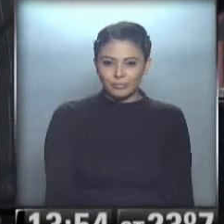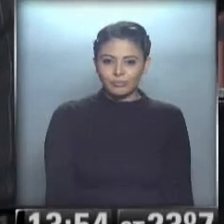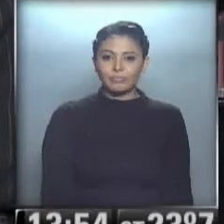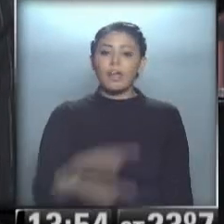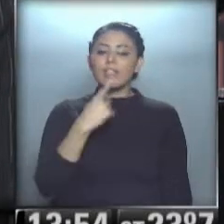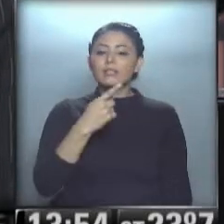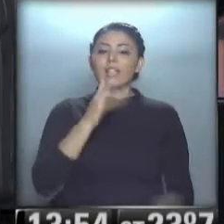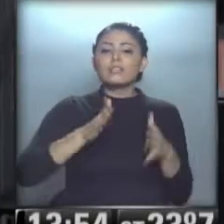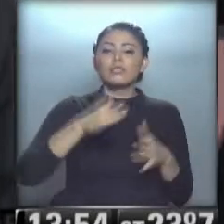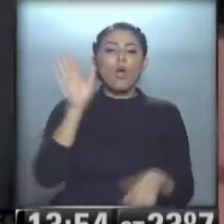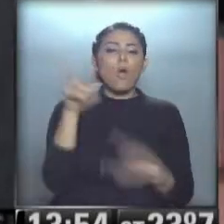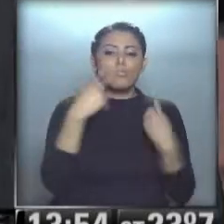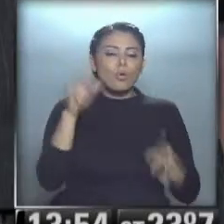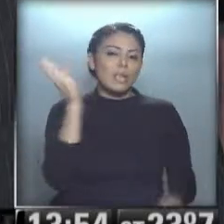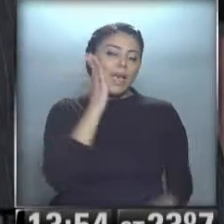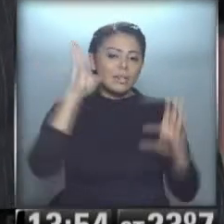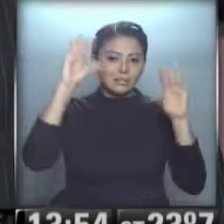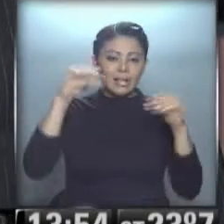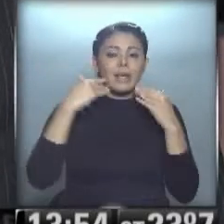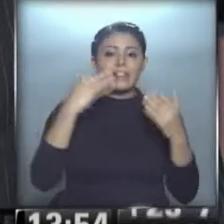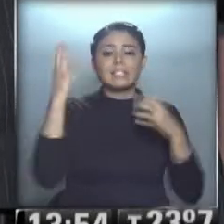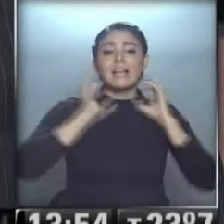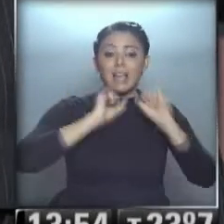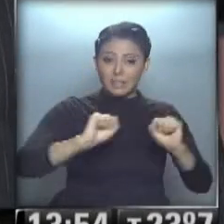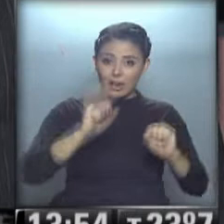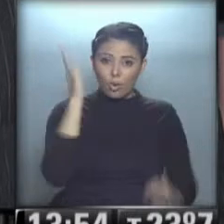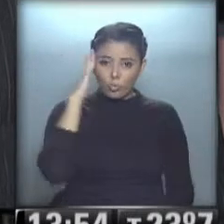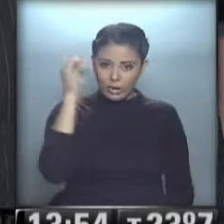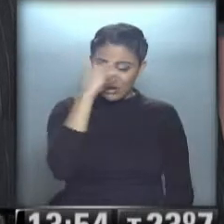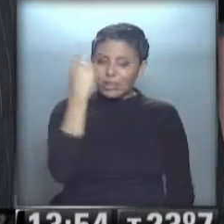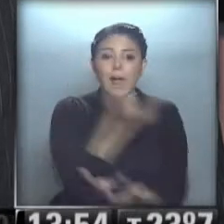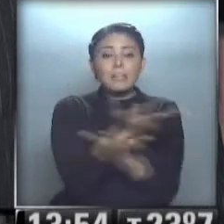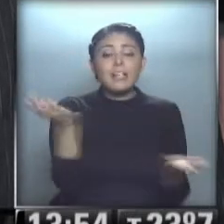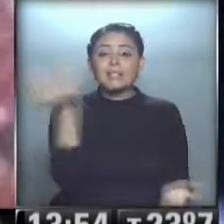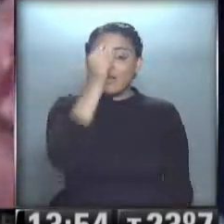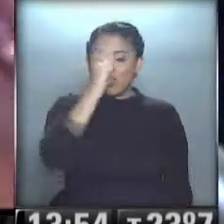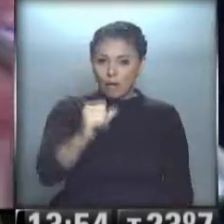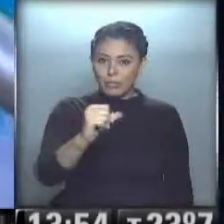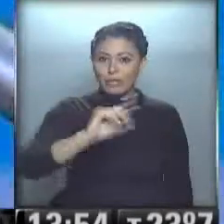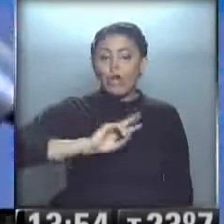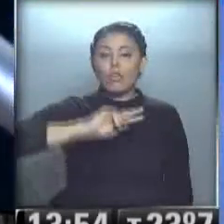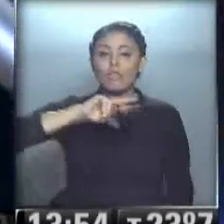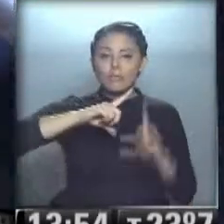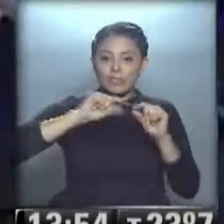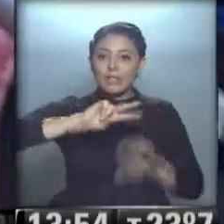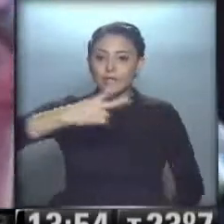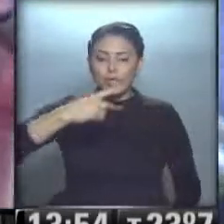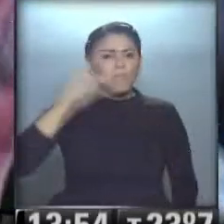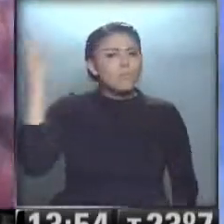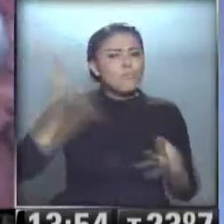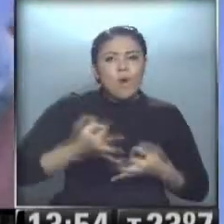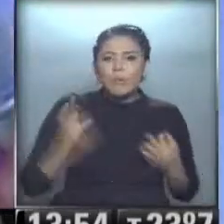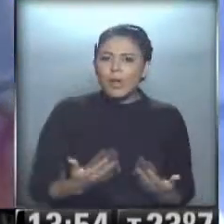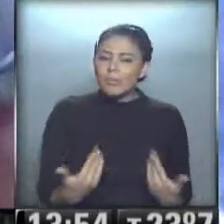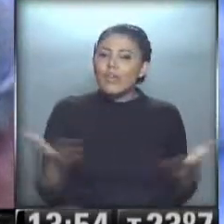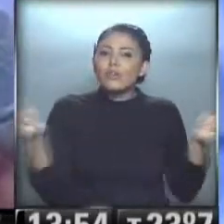El ciclo Musical Atardecer, organizado por la Secretaría de Cultura de la Nación, presenta este fin de semana una doble fecha realmente genial